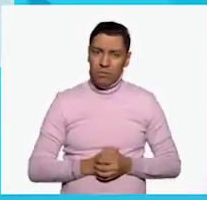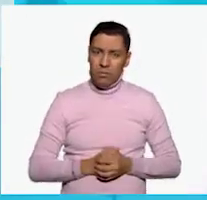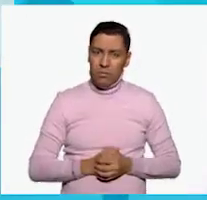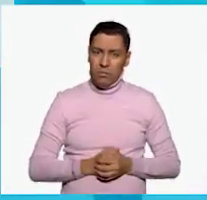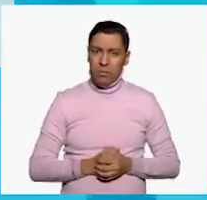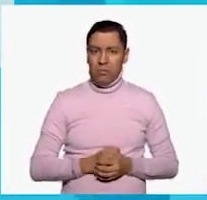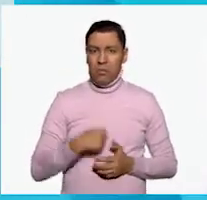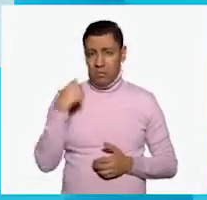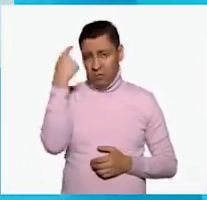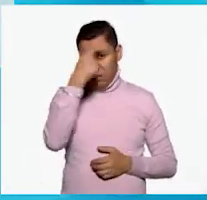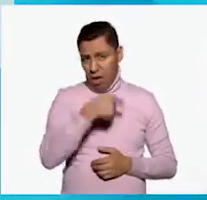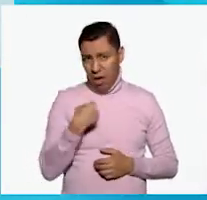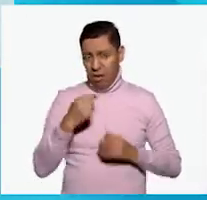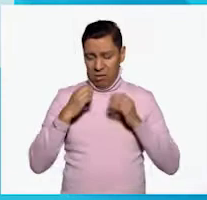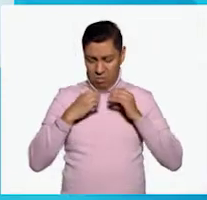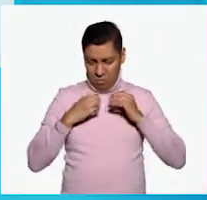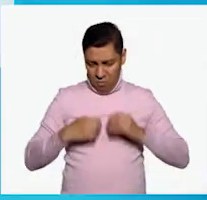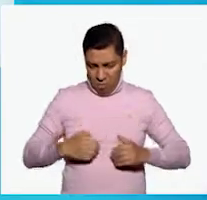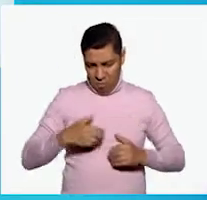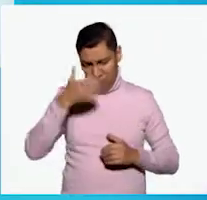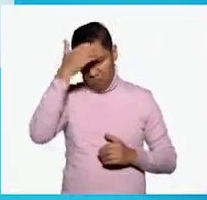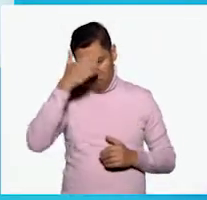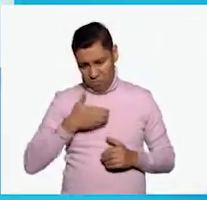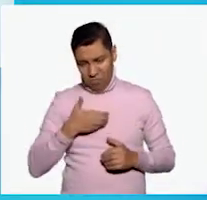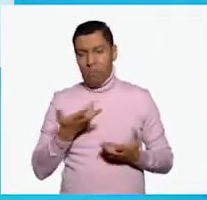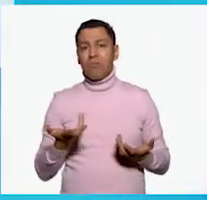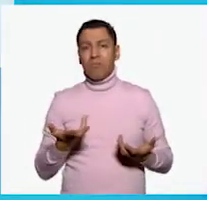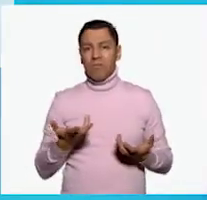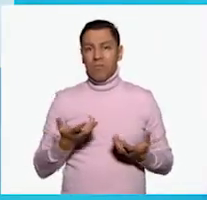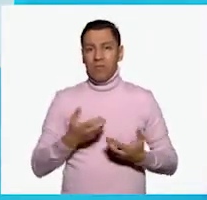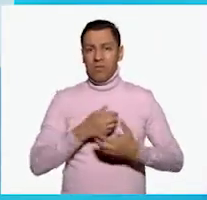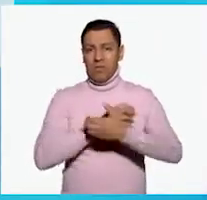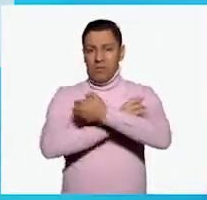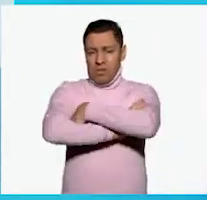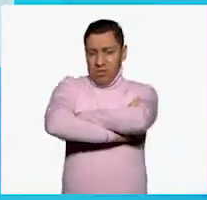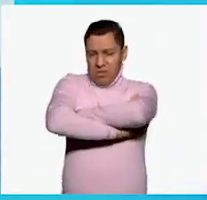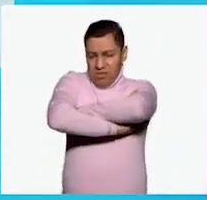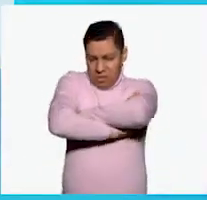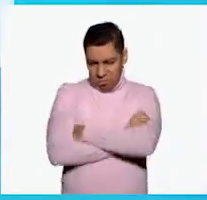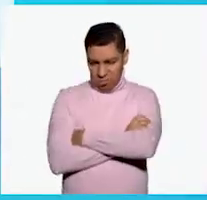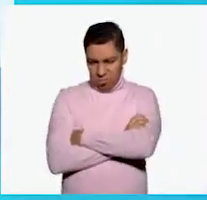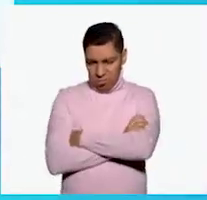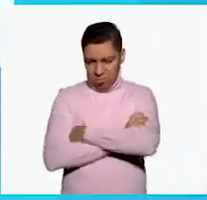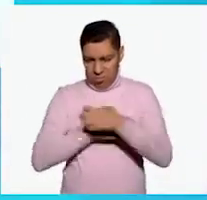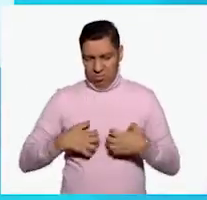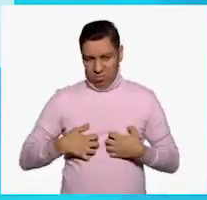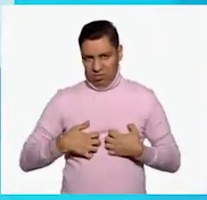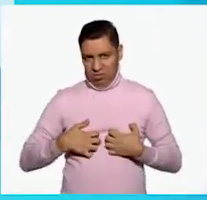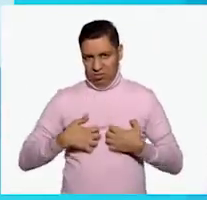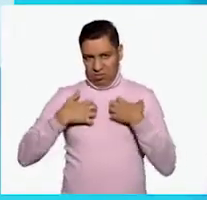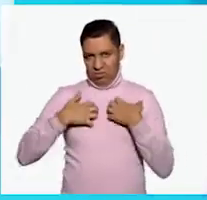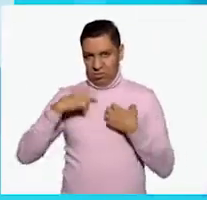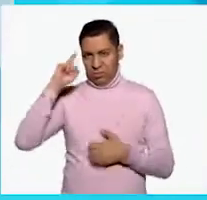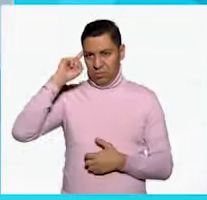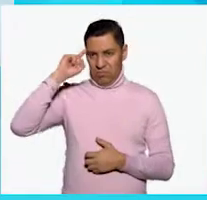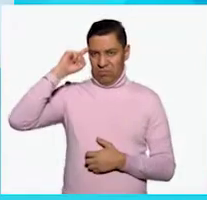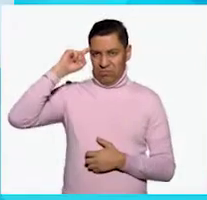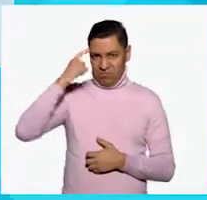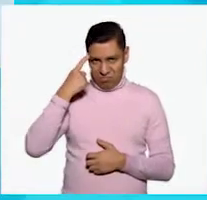Mi cara y mi cuerpo se expresaron mucha furia.